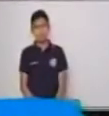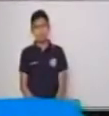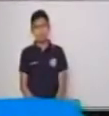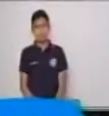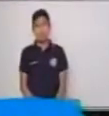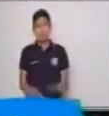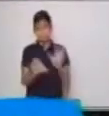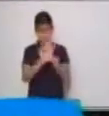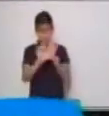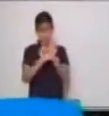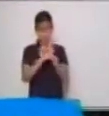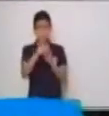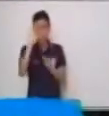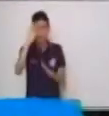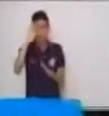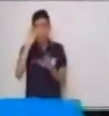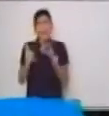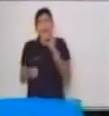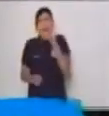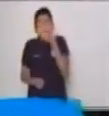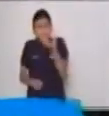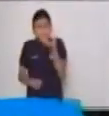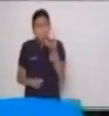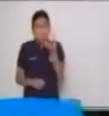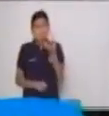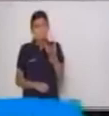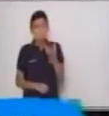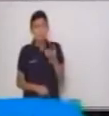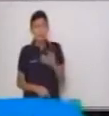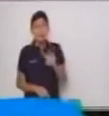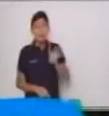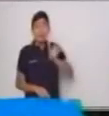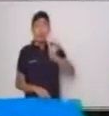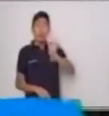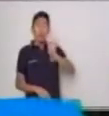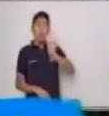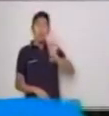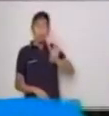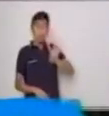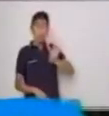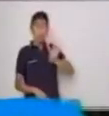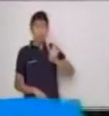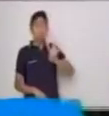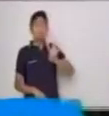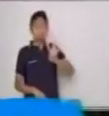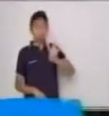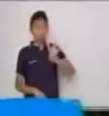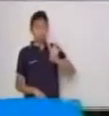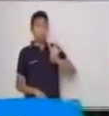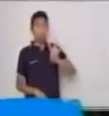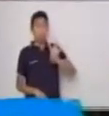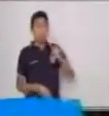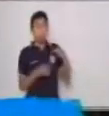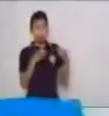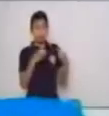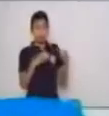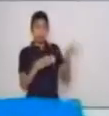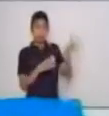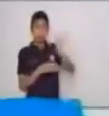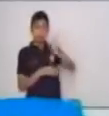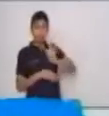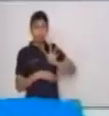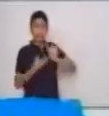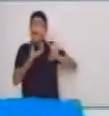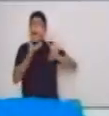con el ejemplo de la manzana dice 4, hay dentro del canasto 4,